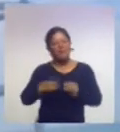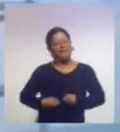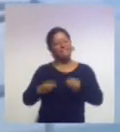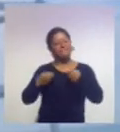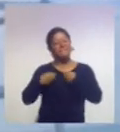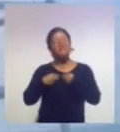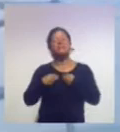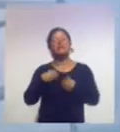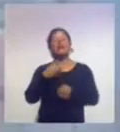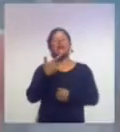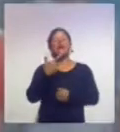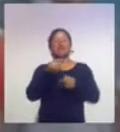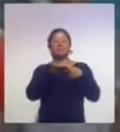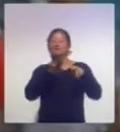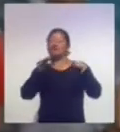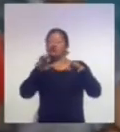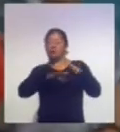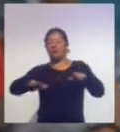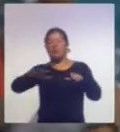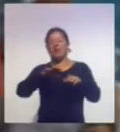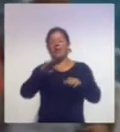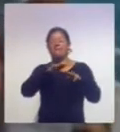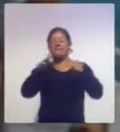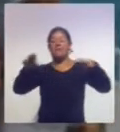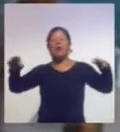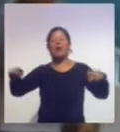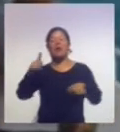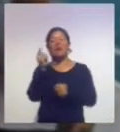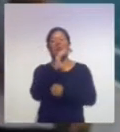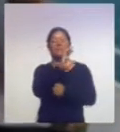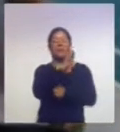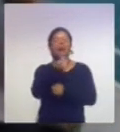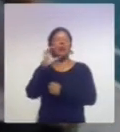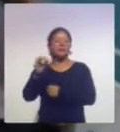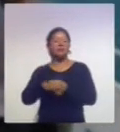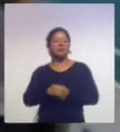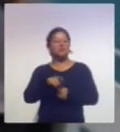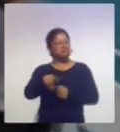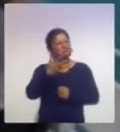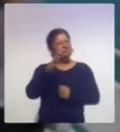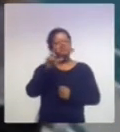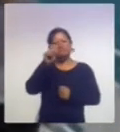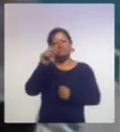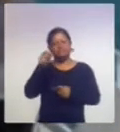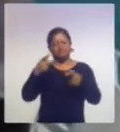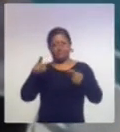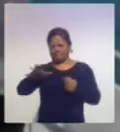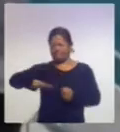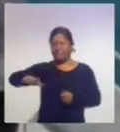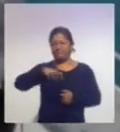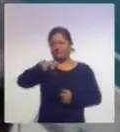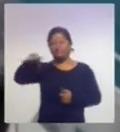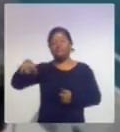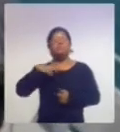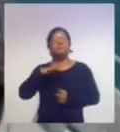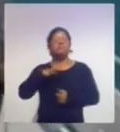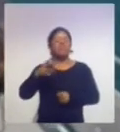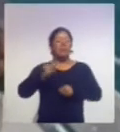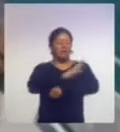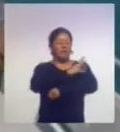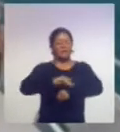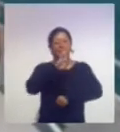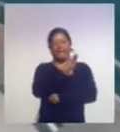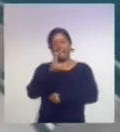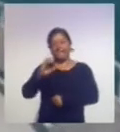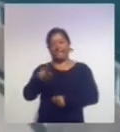estima que sobreviven no más de una veintena de estos animales. Fueron tomadas en un área próxima al puerto de San Felipe, en Baja California, durante